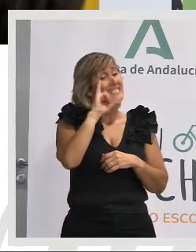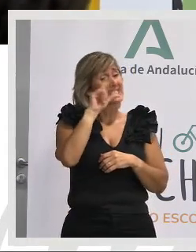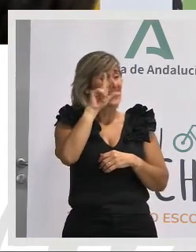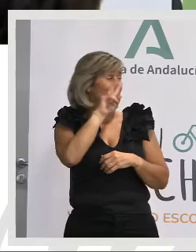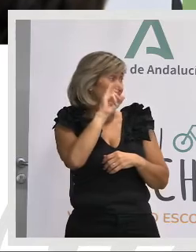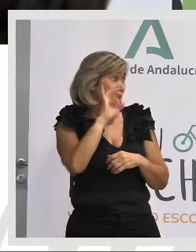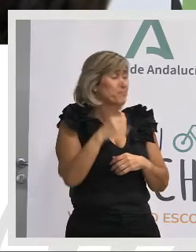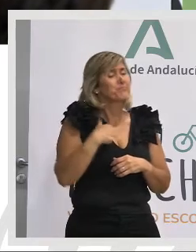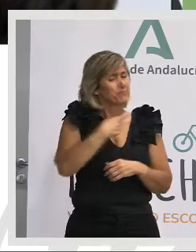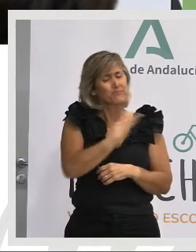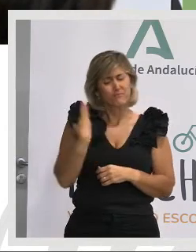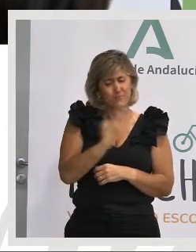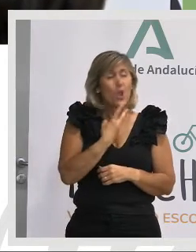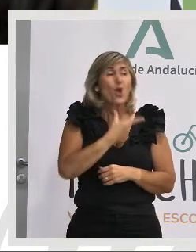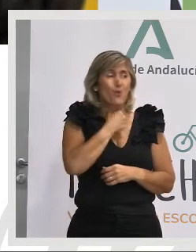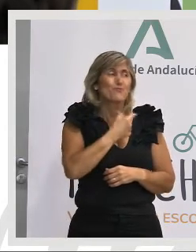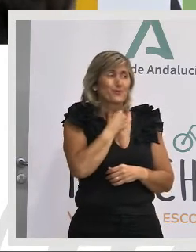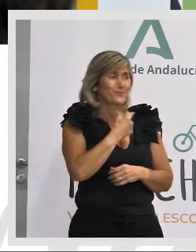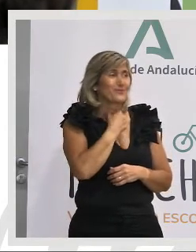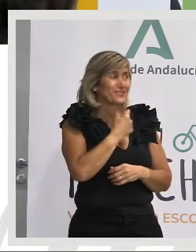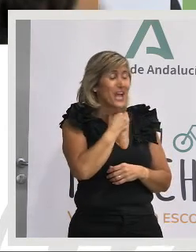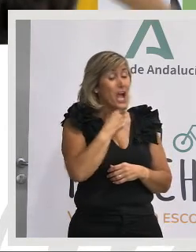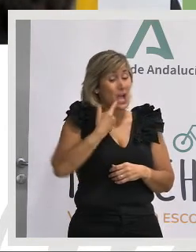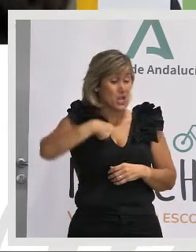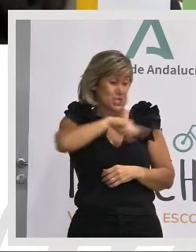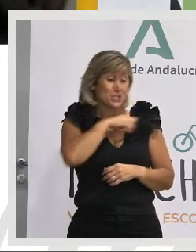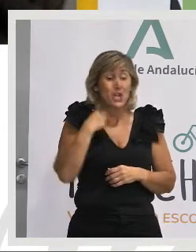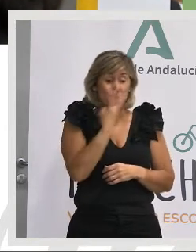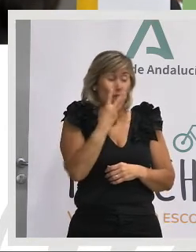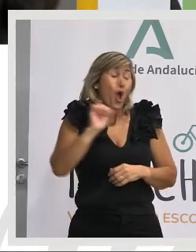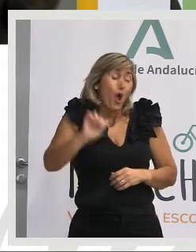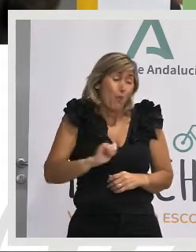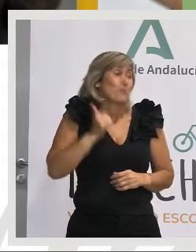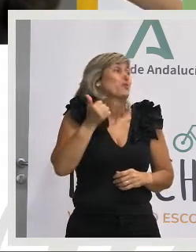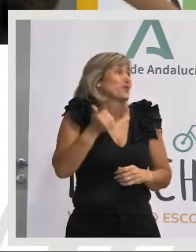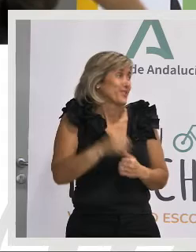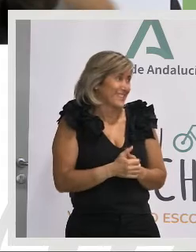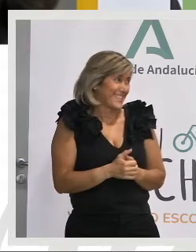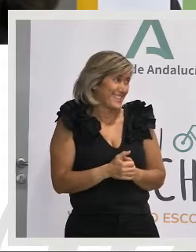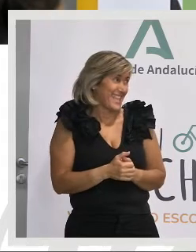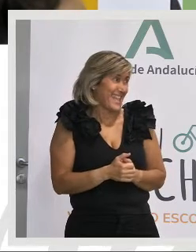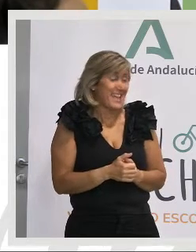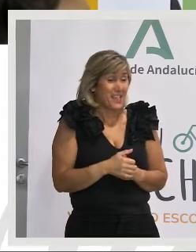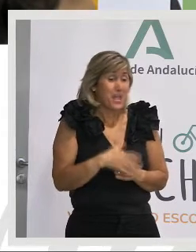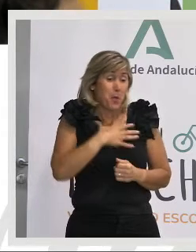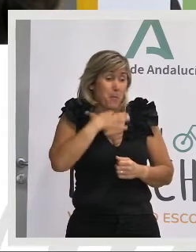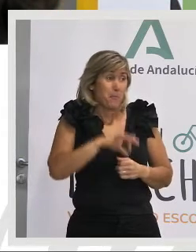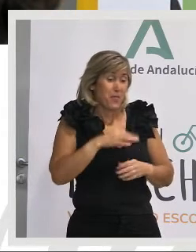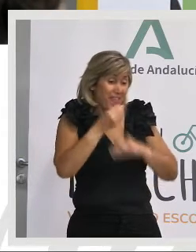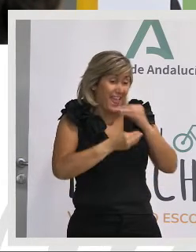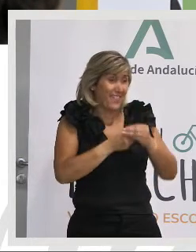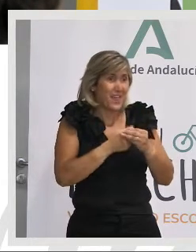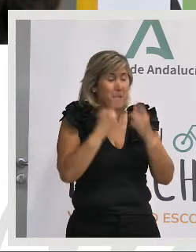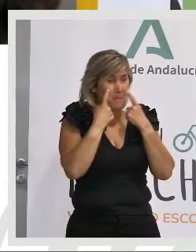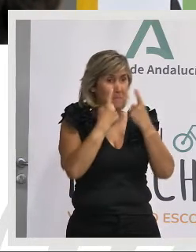Nos ha gustado mucho haber tenido la oportunidad de haber conseguido el primer